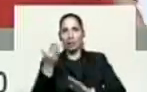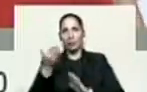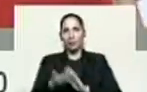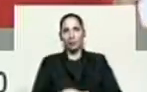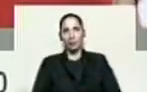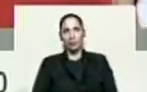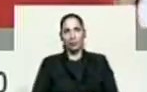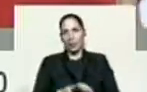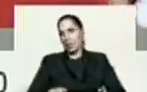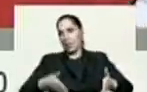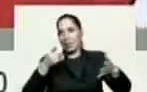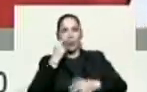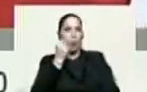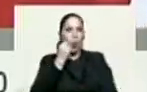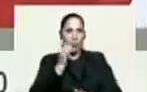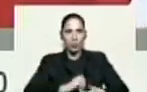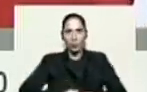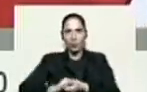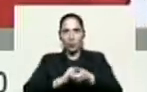Ganamos los hombres de Trujillo.